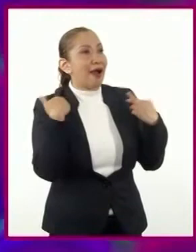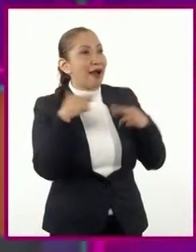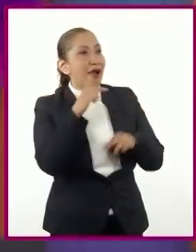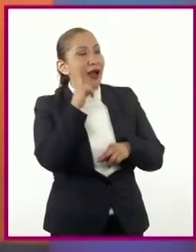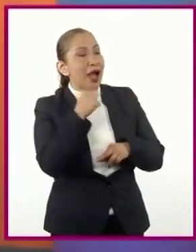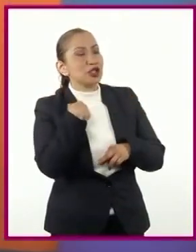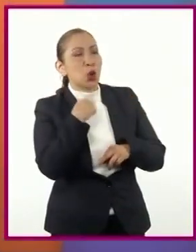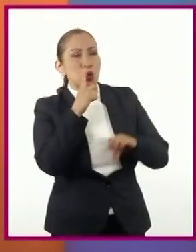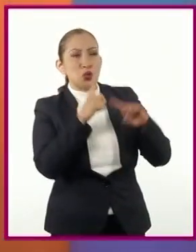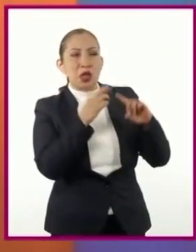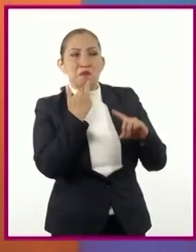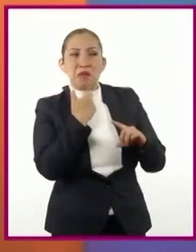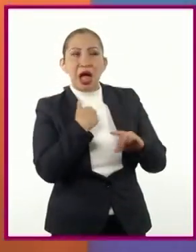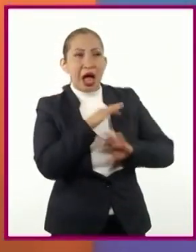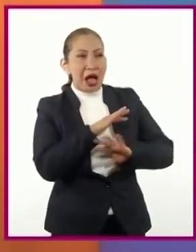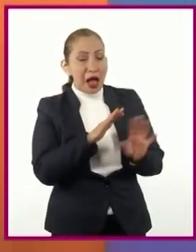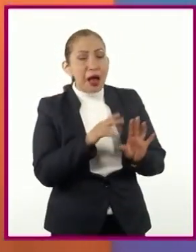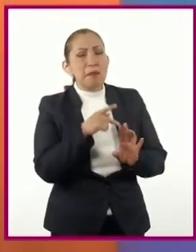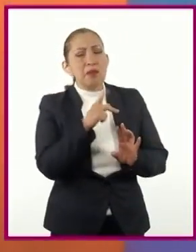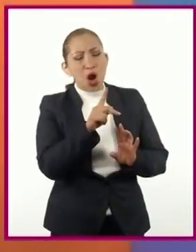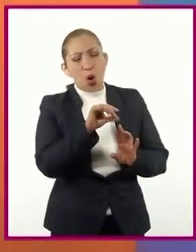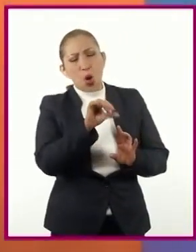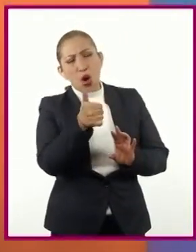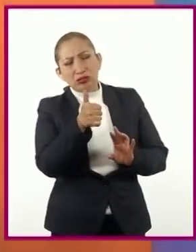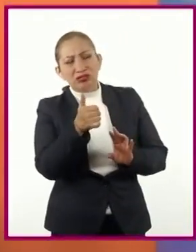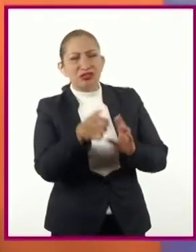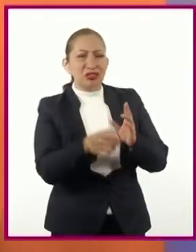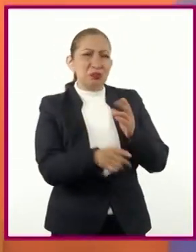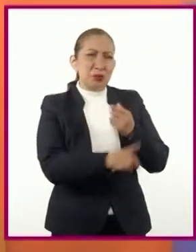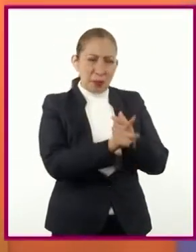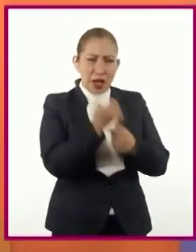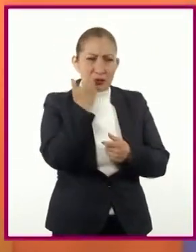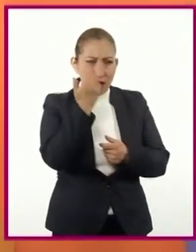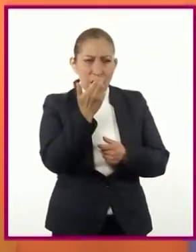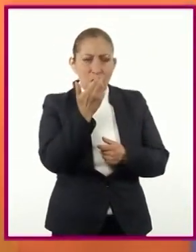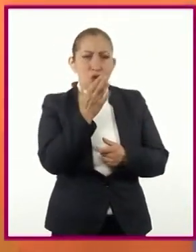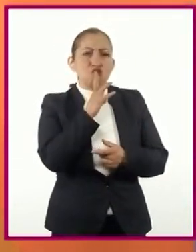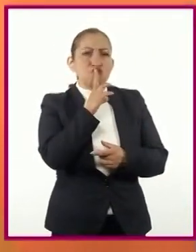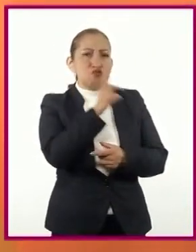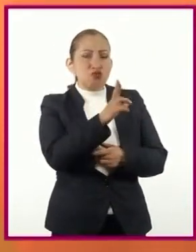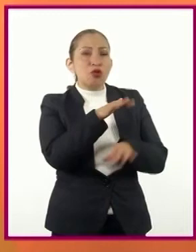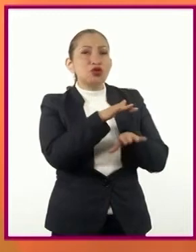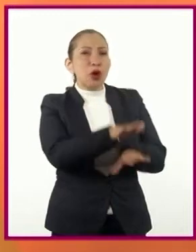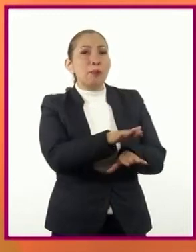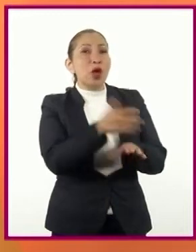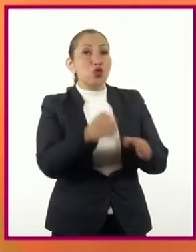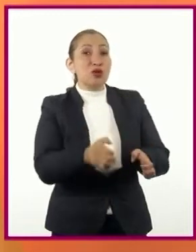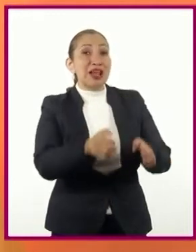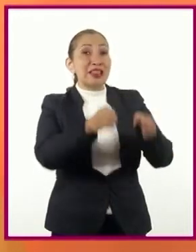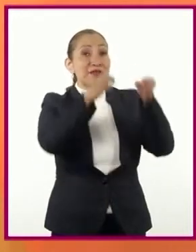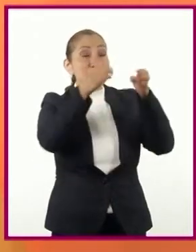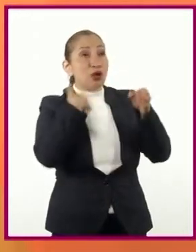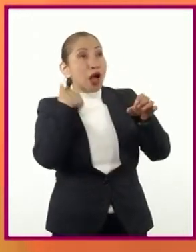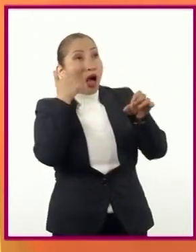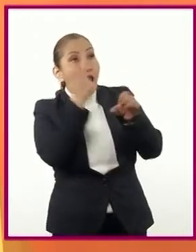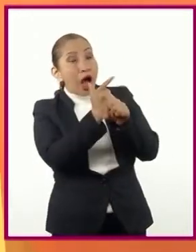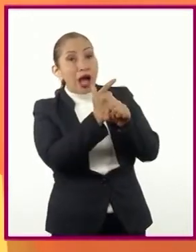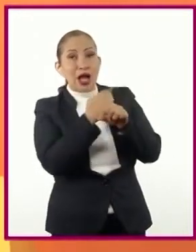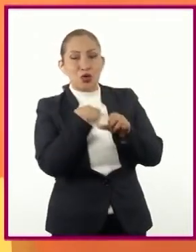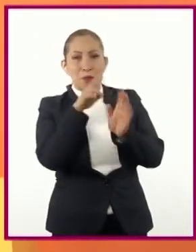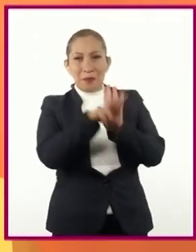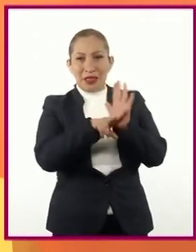Mi duda fue resuelta. Pero tengo otra situación que me gustaría resolver acerca de un edificio que vi en un